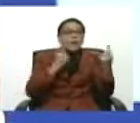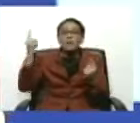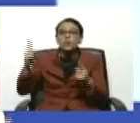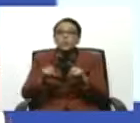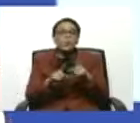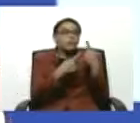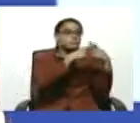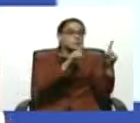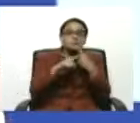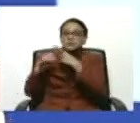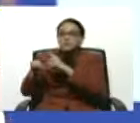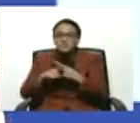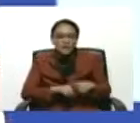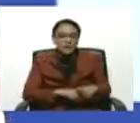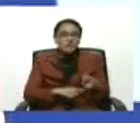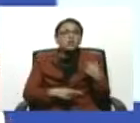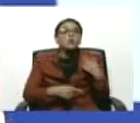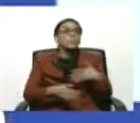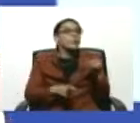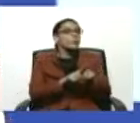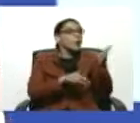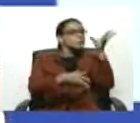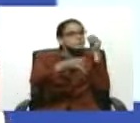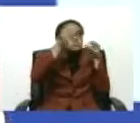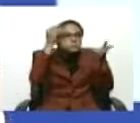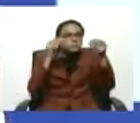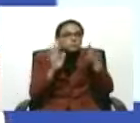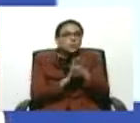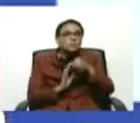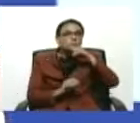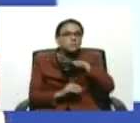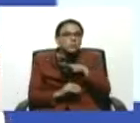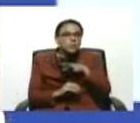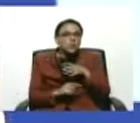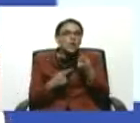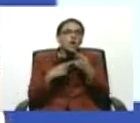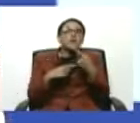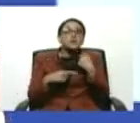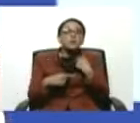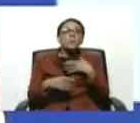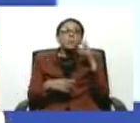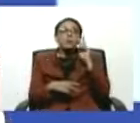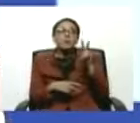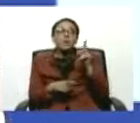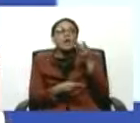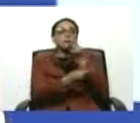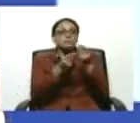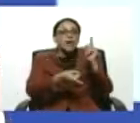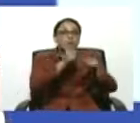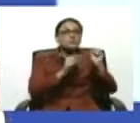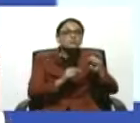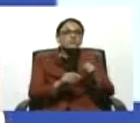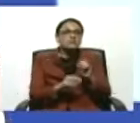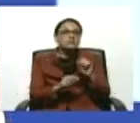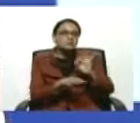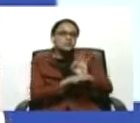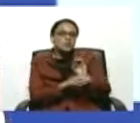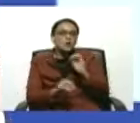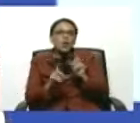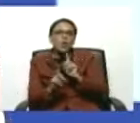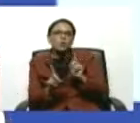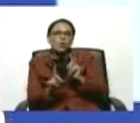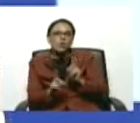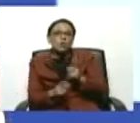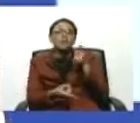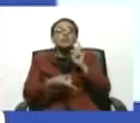aplica a veces algunas teorías económicas Macro económicas depende